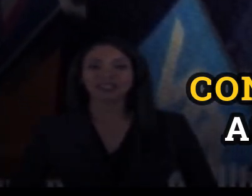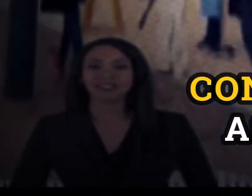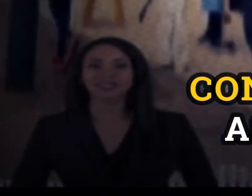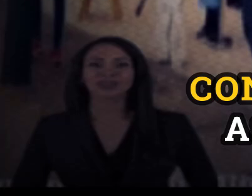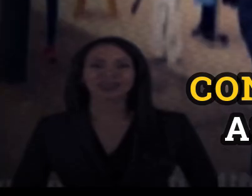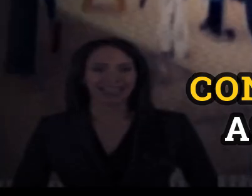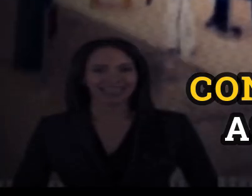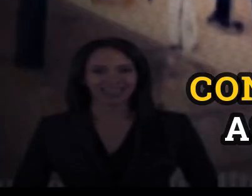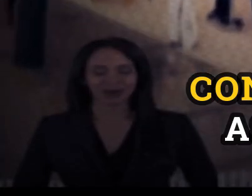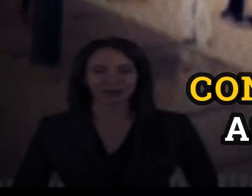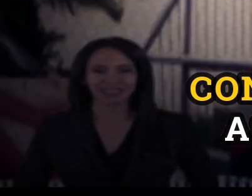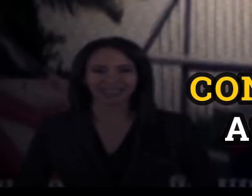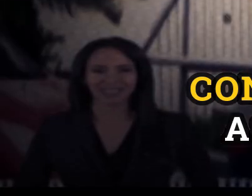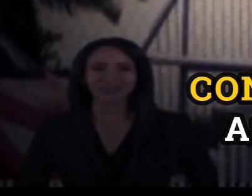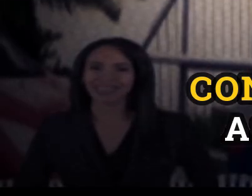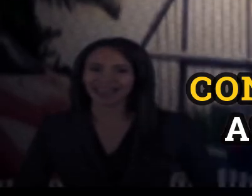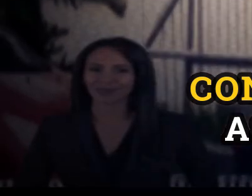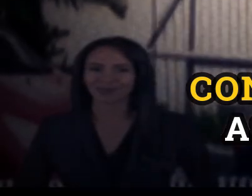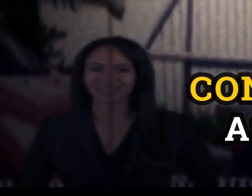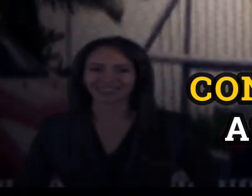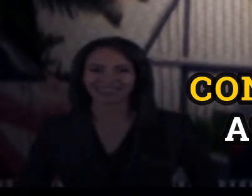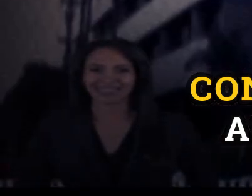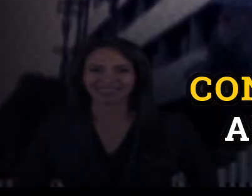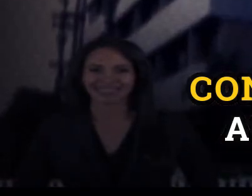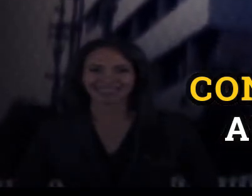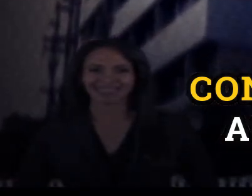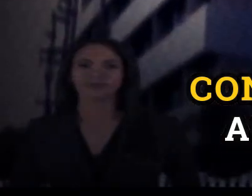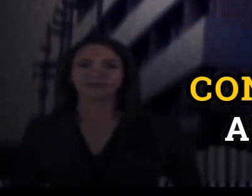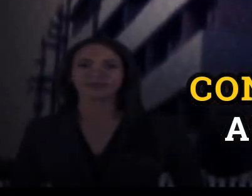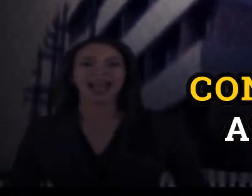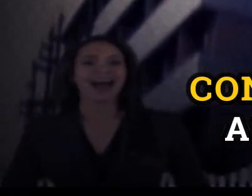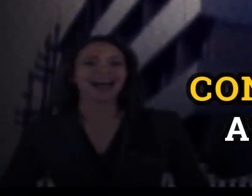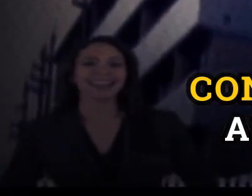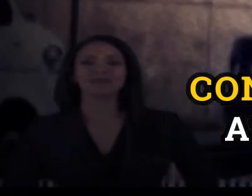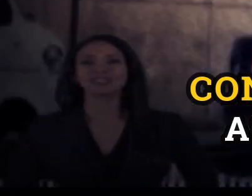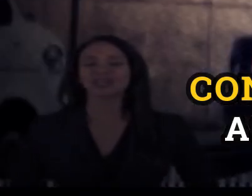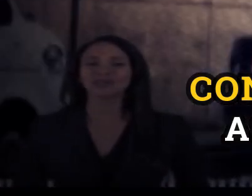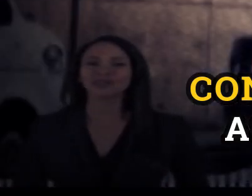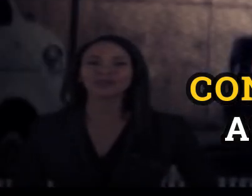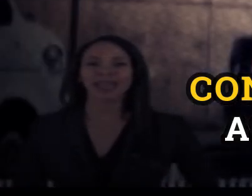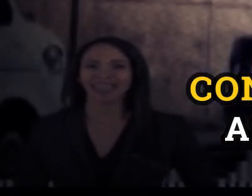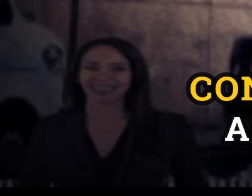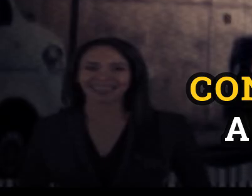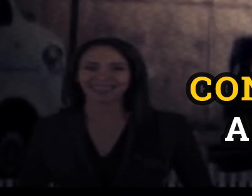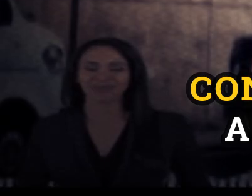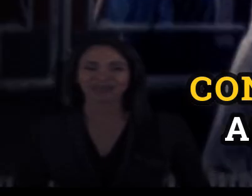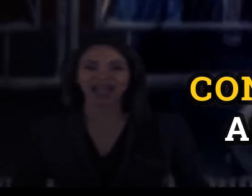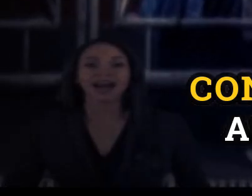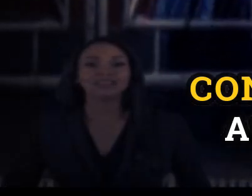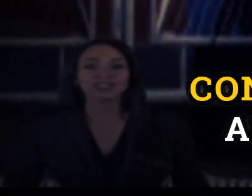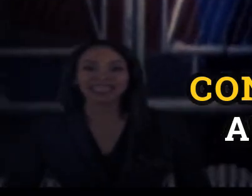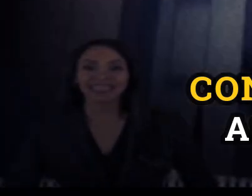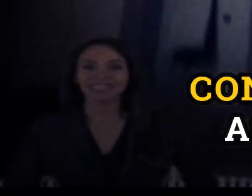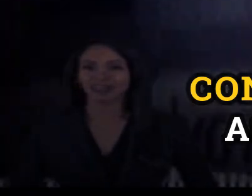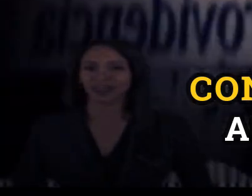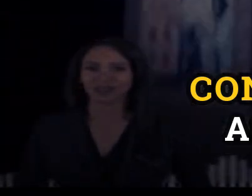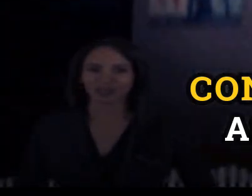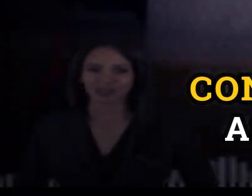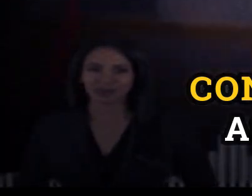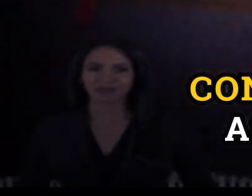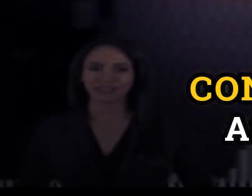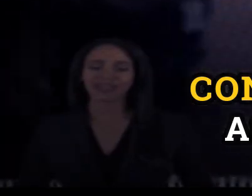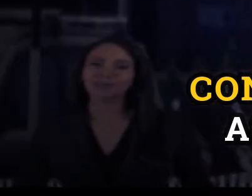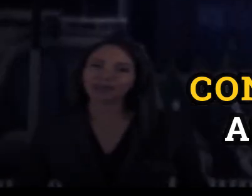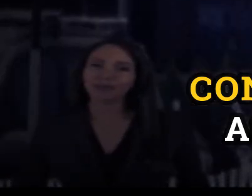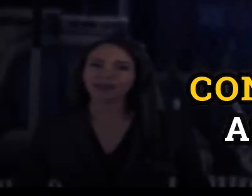si ni siquiera importa les interesa adelantar las elecciones qué proyecto de ley tan trascendentales en el que están trabajando que no tienen tiempo siquiera de